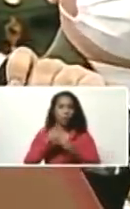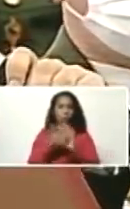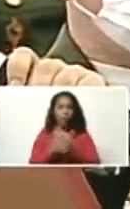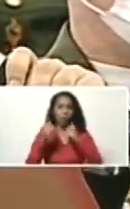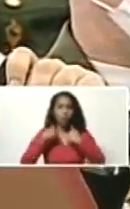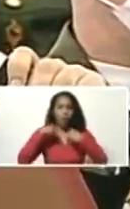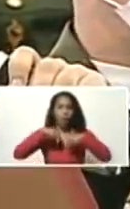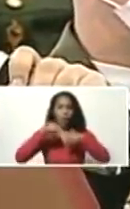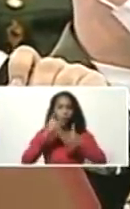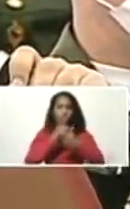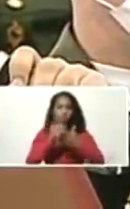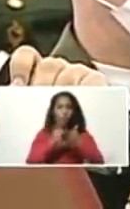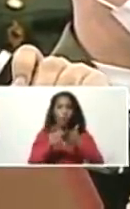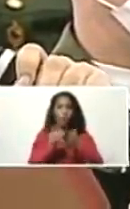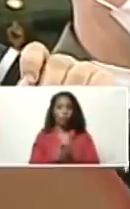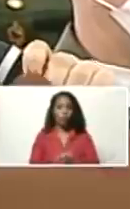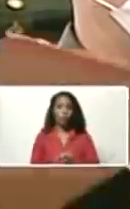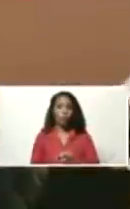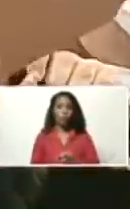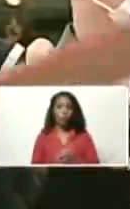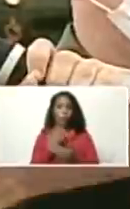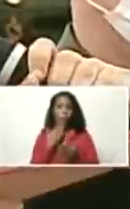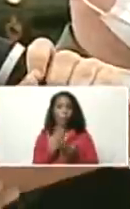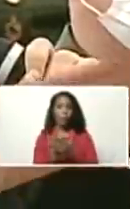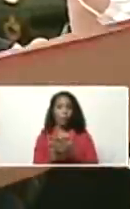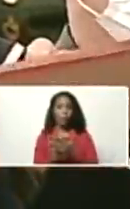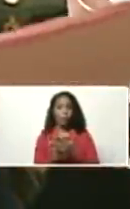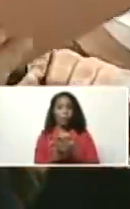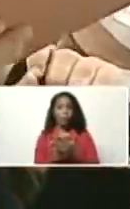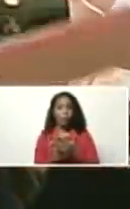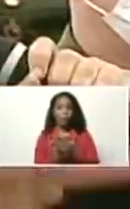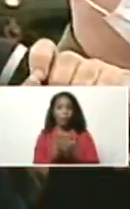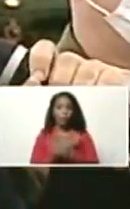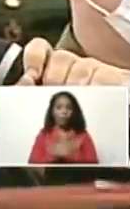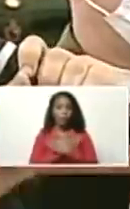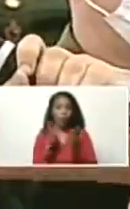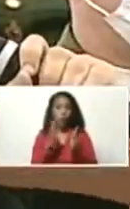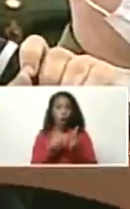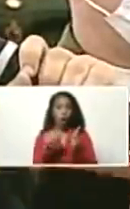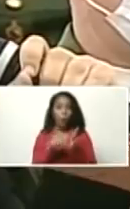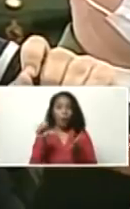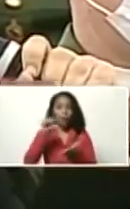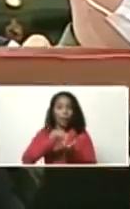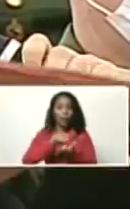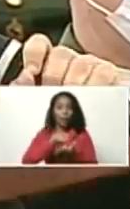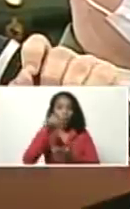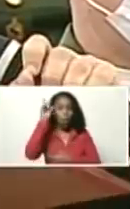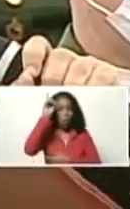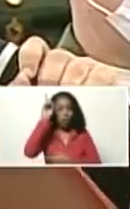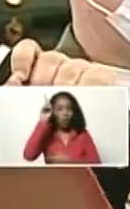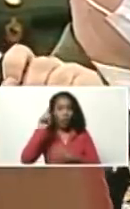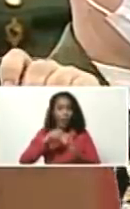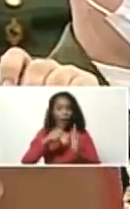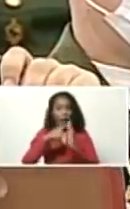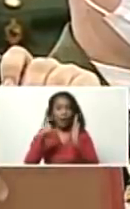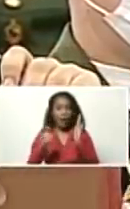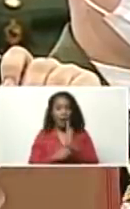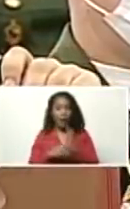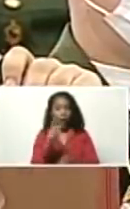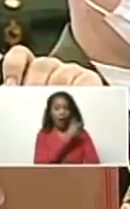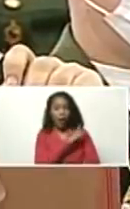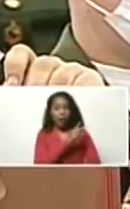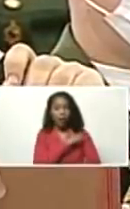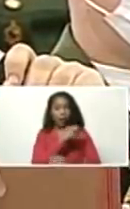un documento que me permitiría ofrecerle una copia al Centro de Doctrina, general en jefe Jacinto Pérez